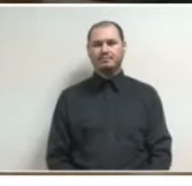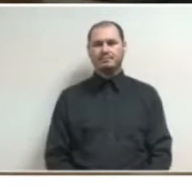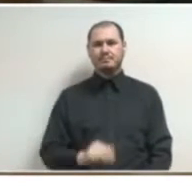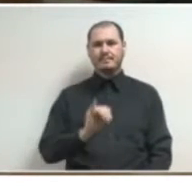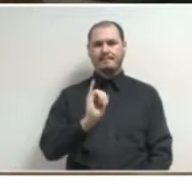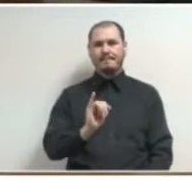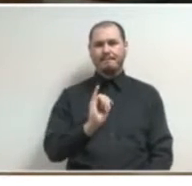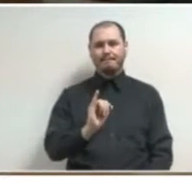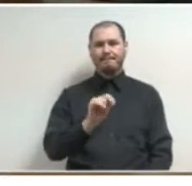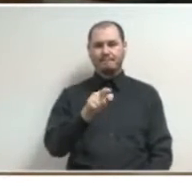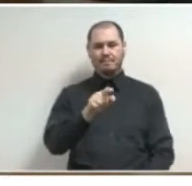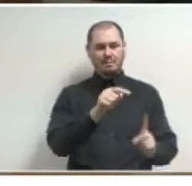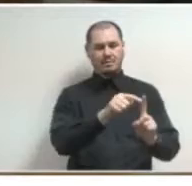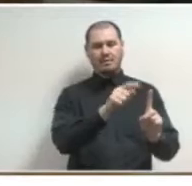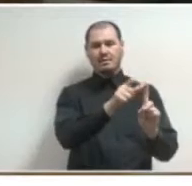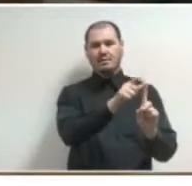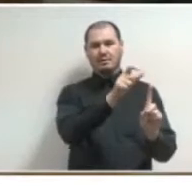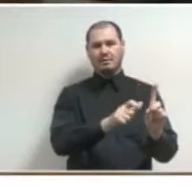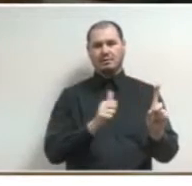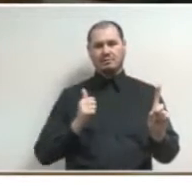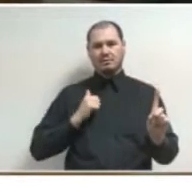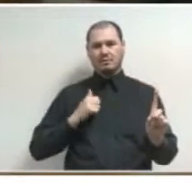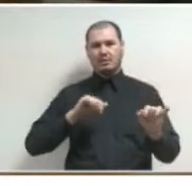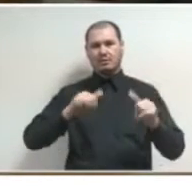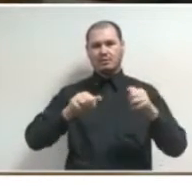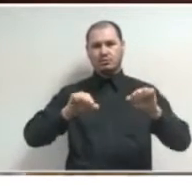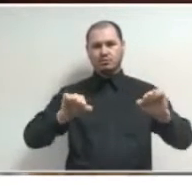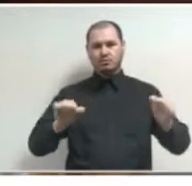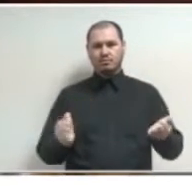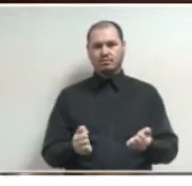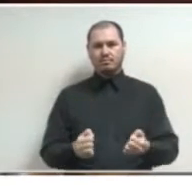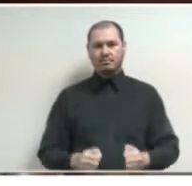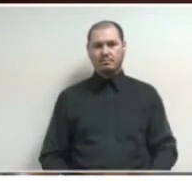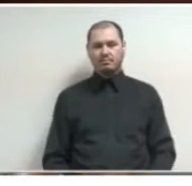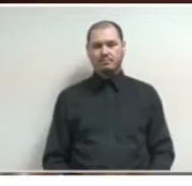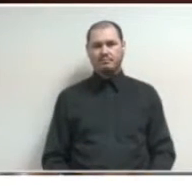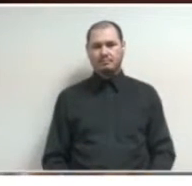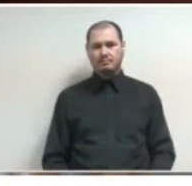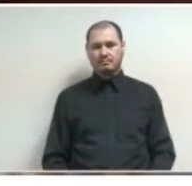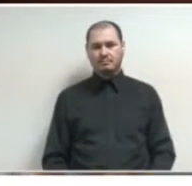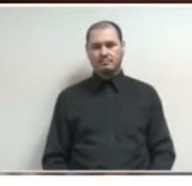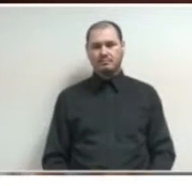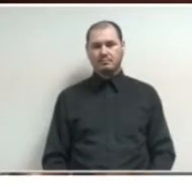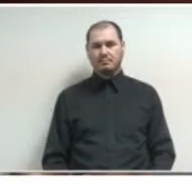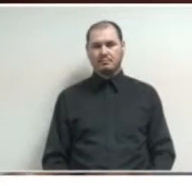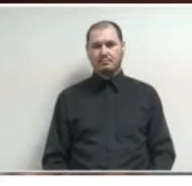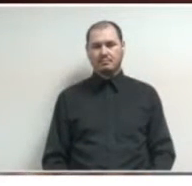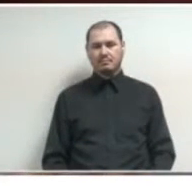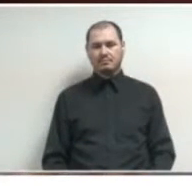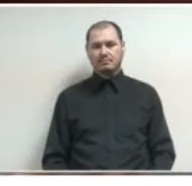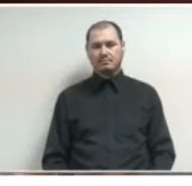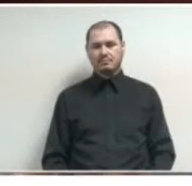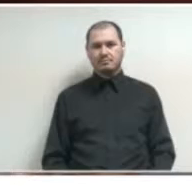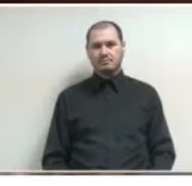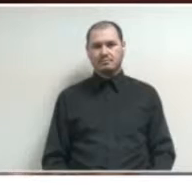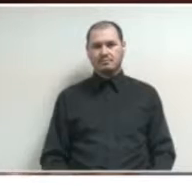Efectivamente, la magistrada está suspendida. Añete ja, Pepe, magistrada UPEA, oñe suspende, curi. Al